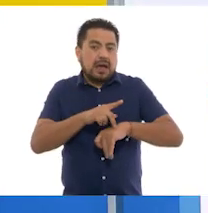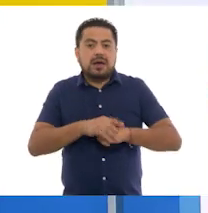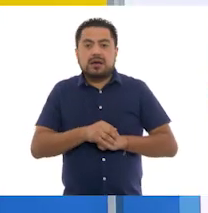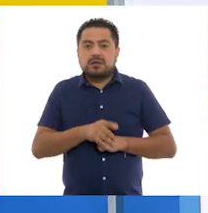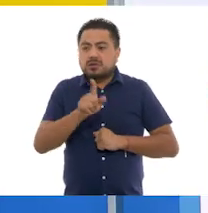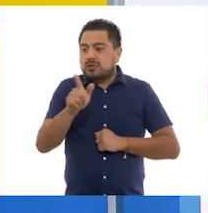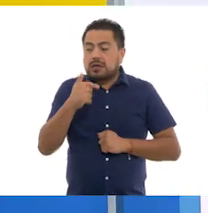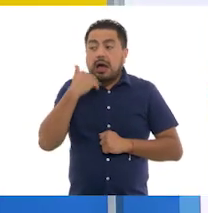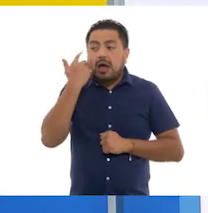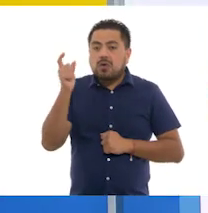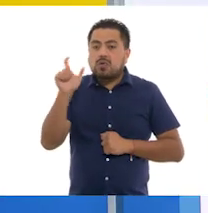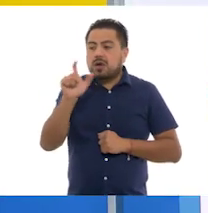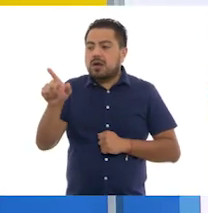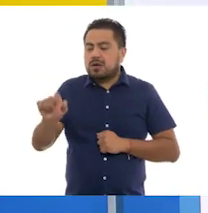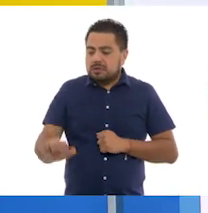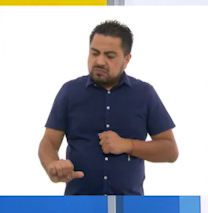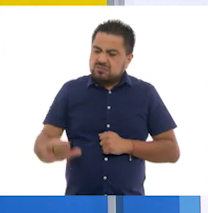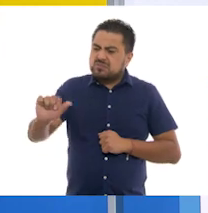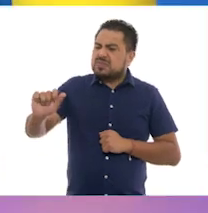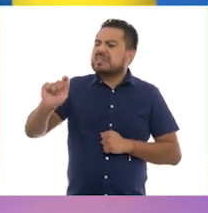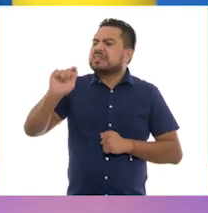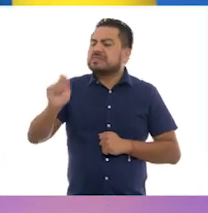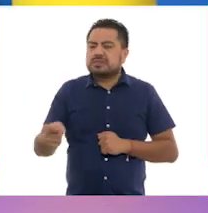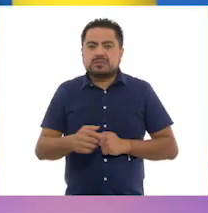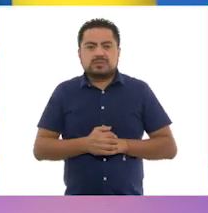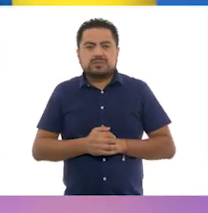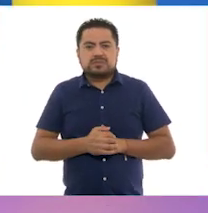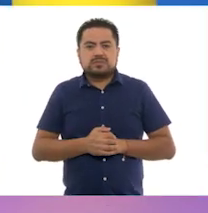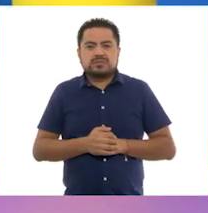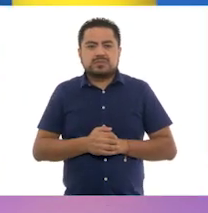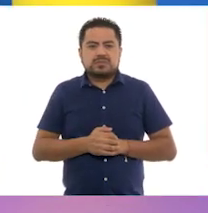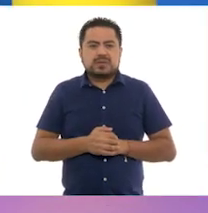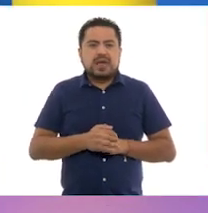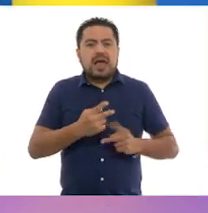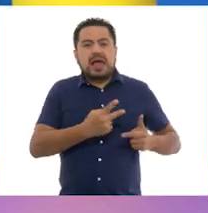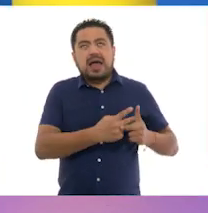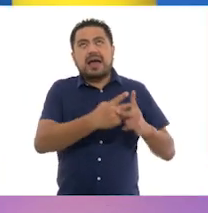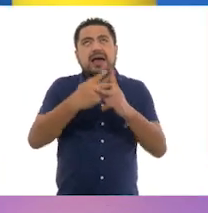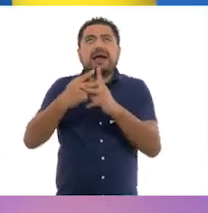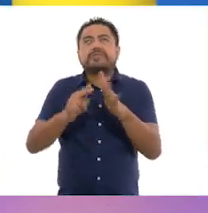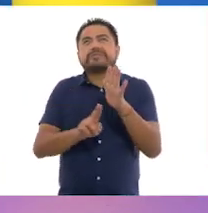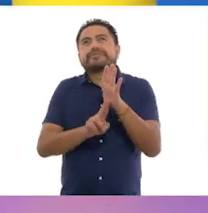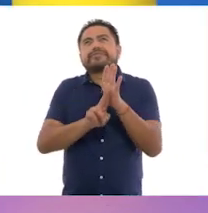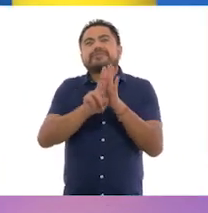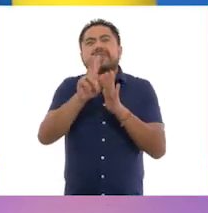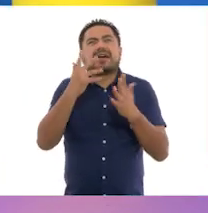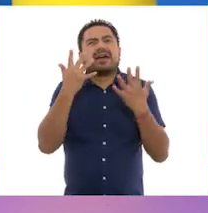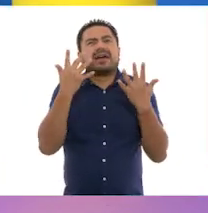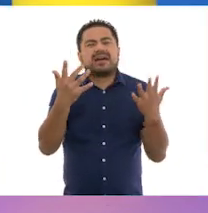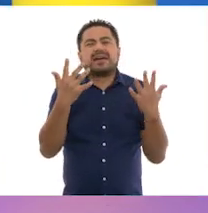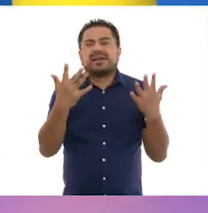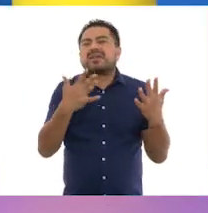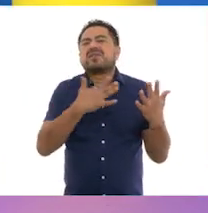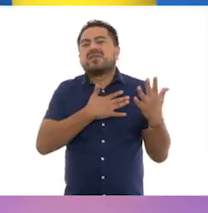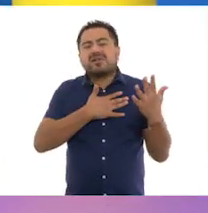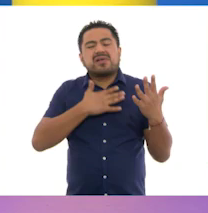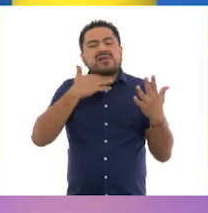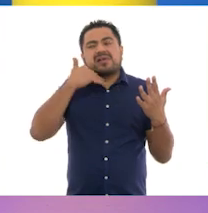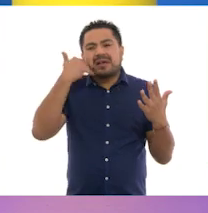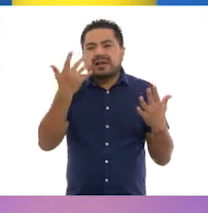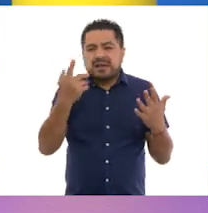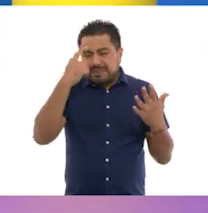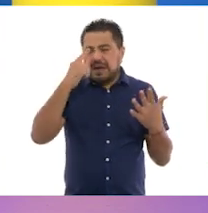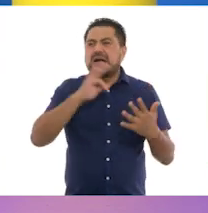quieres ser cuando crezcas es... ¡un astronauta! Sí, quiero ser un astronauta